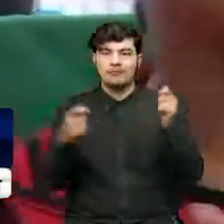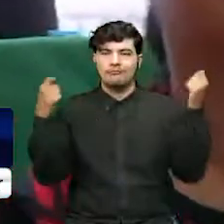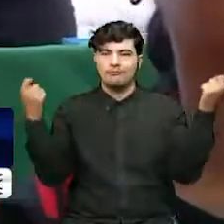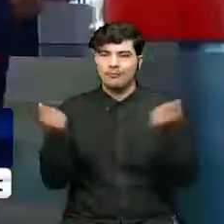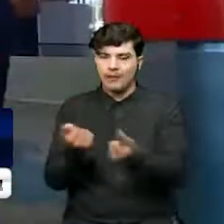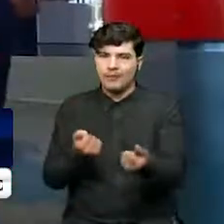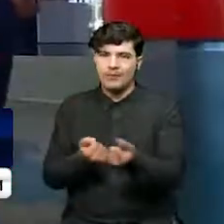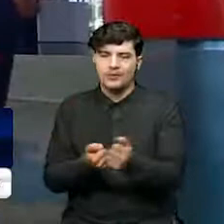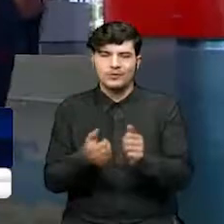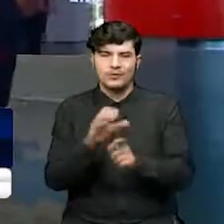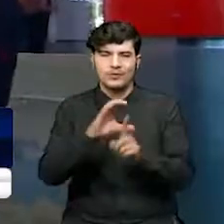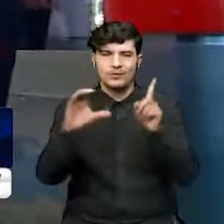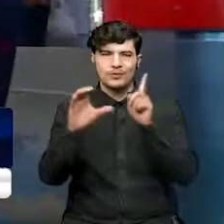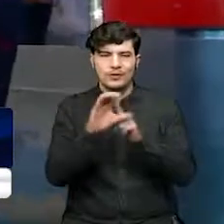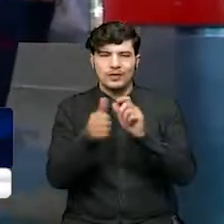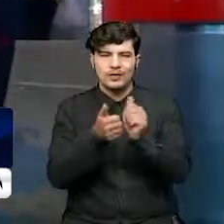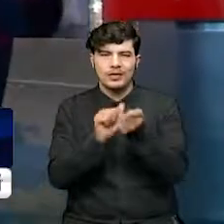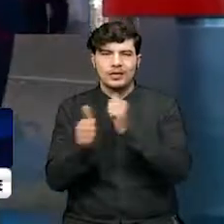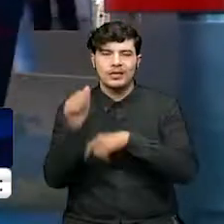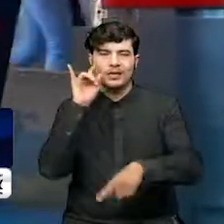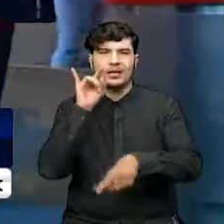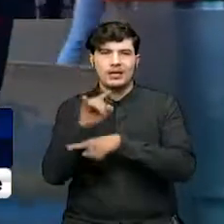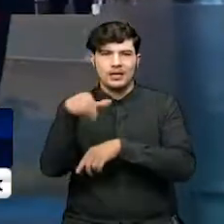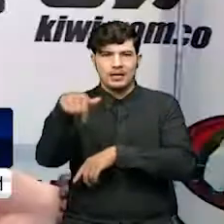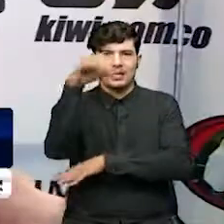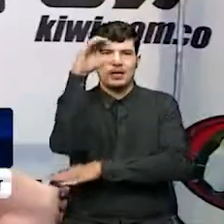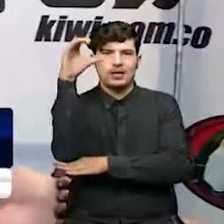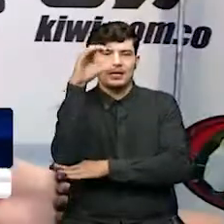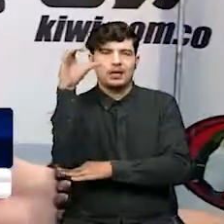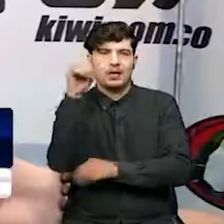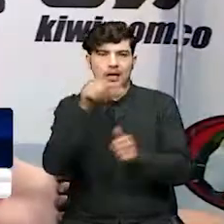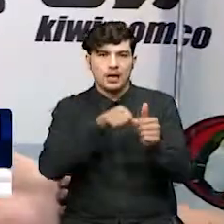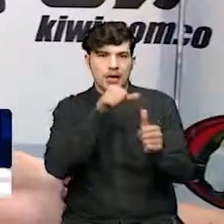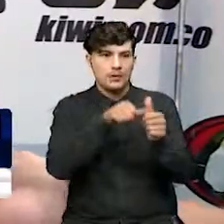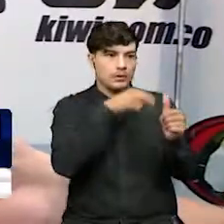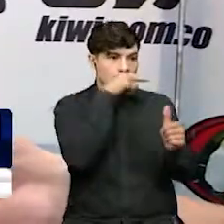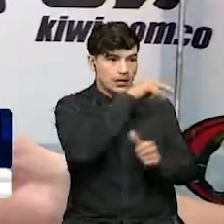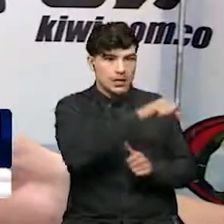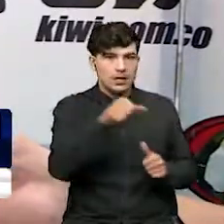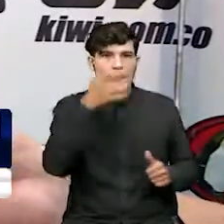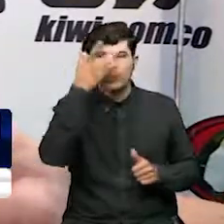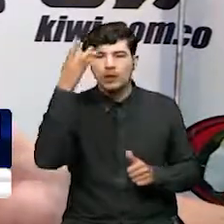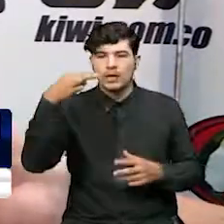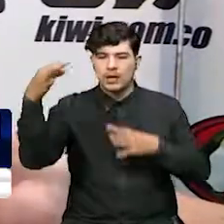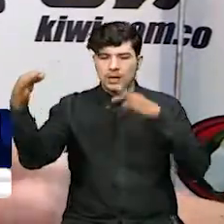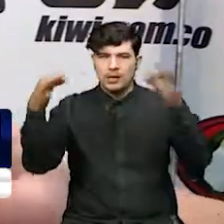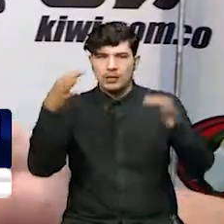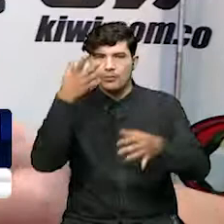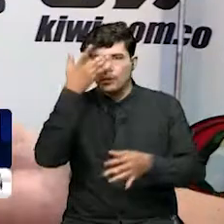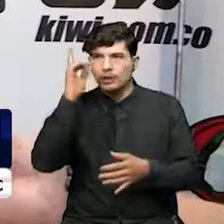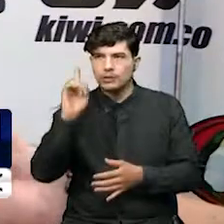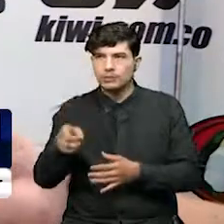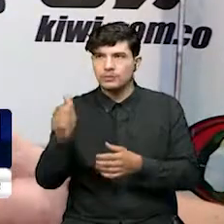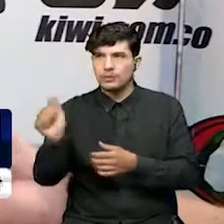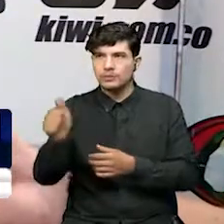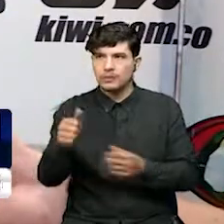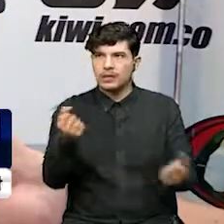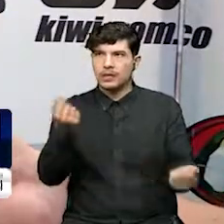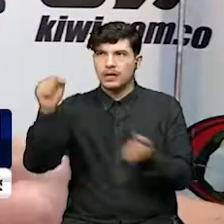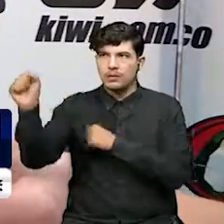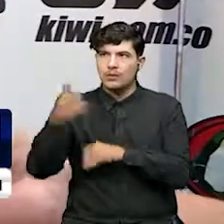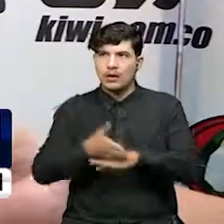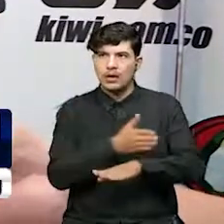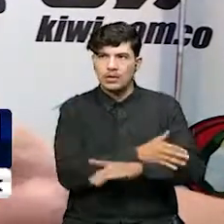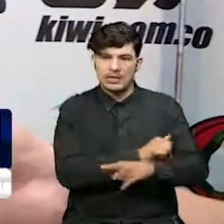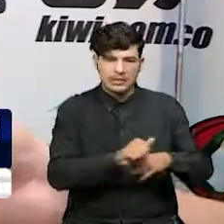deportiva y cultural de la cancillería colombiana cada una de las niñas que vamos seguir a irlanda fue porque se lo mereció porque se lo ganó porque las suben a